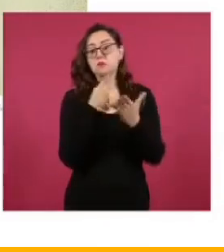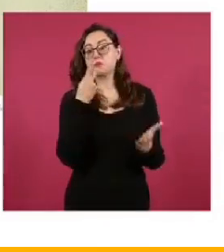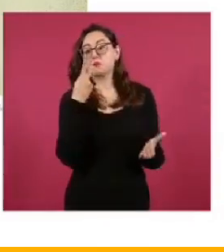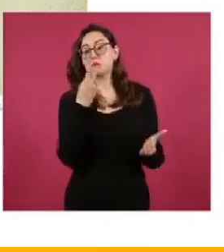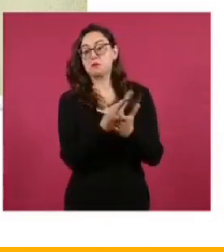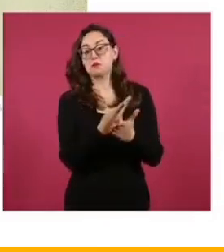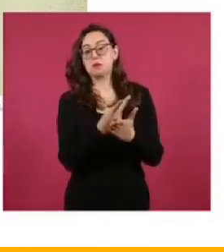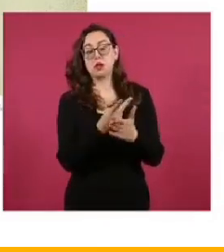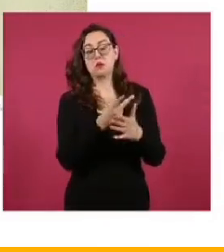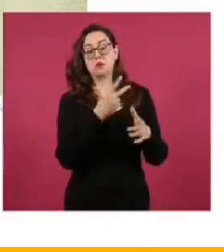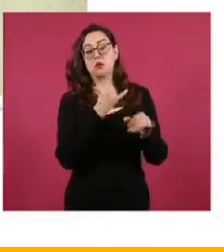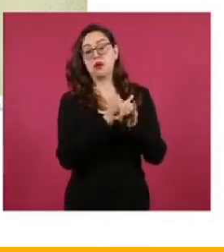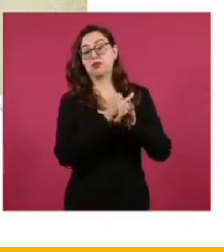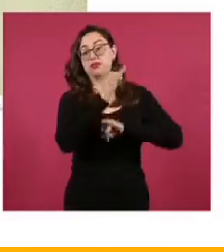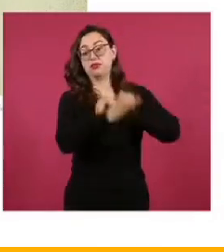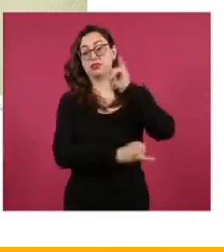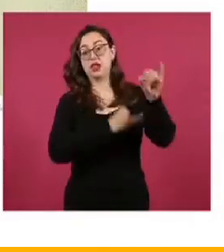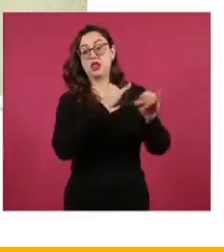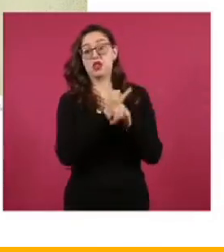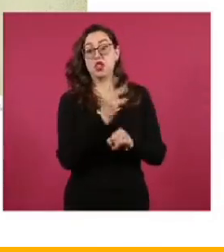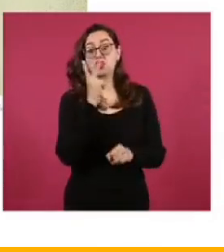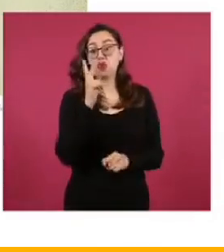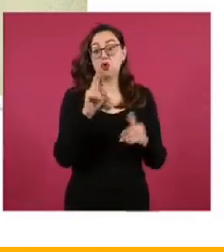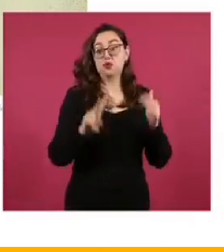el Pulitzer, 2 veces.